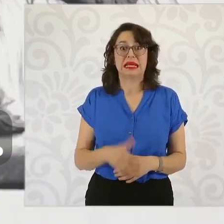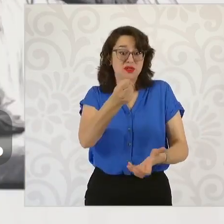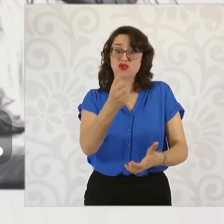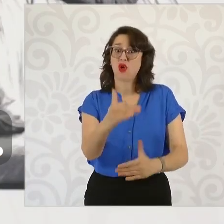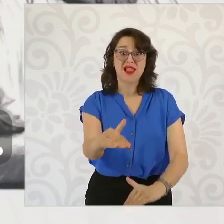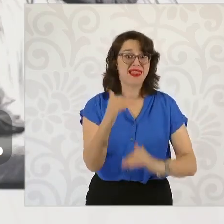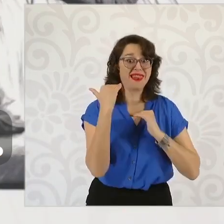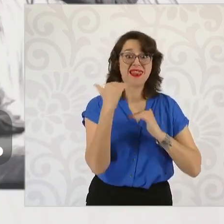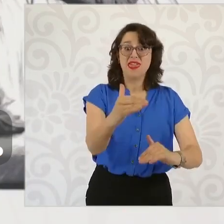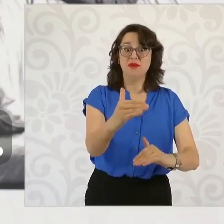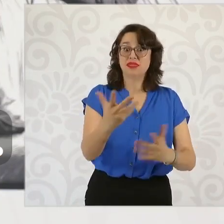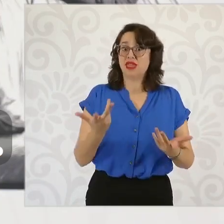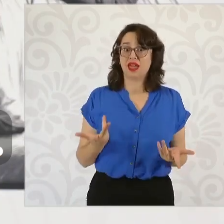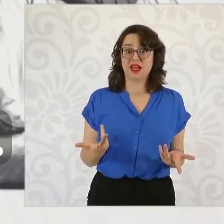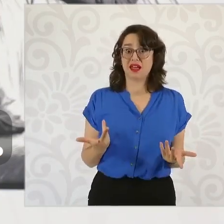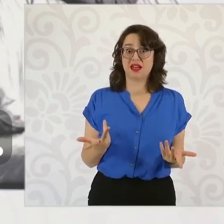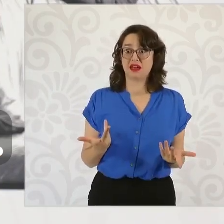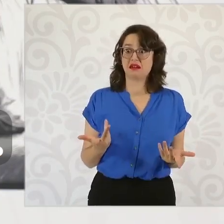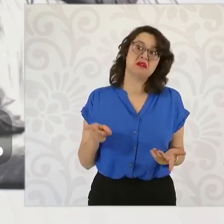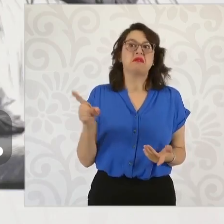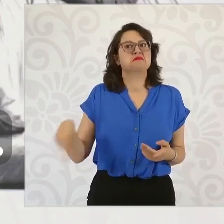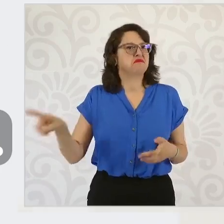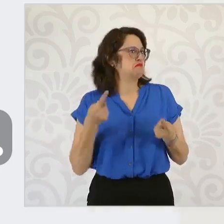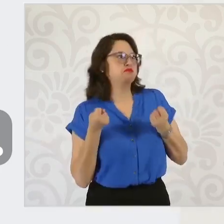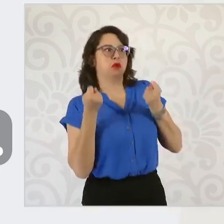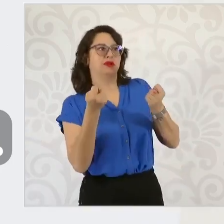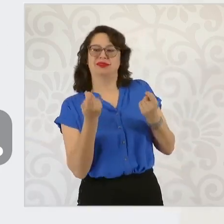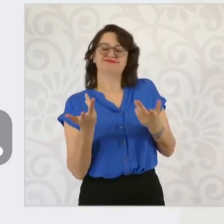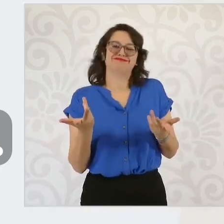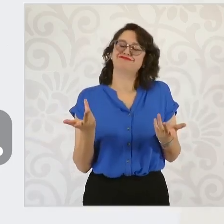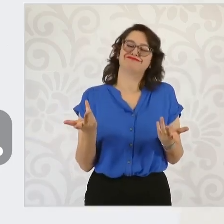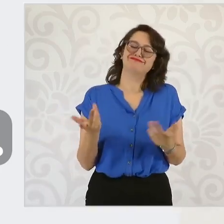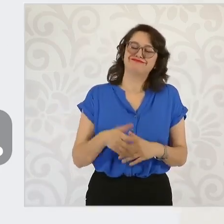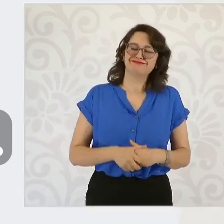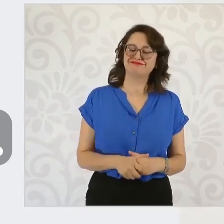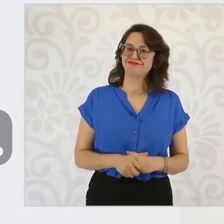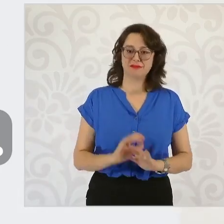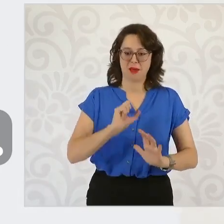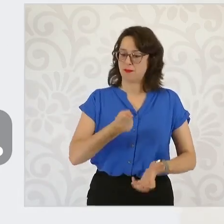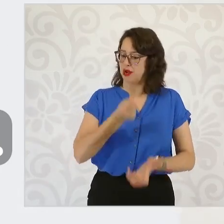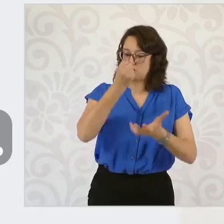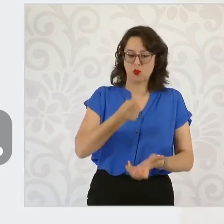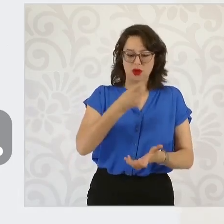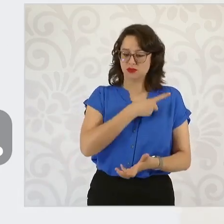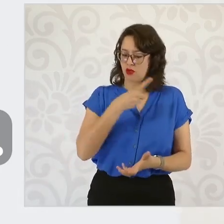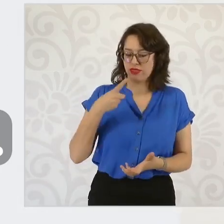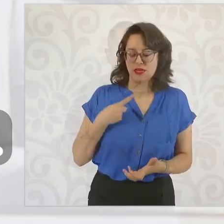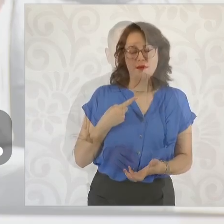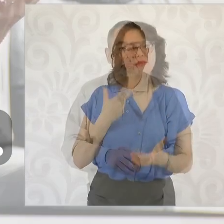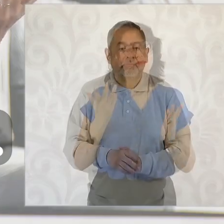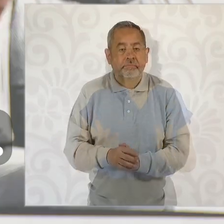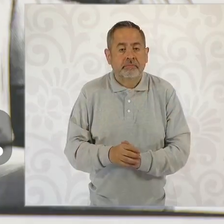presupuestales. No puede soportar el presupuesto del gobierno de México un aumento del